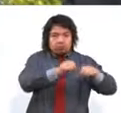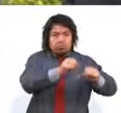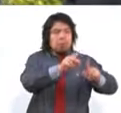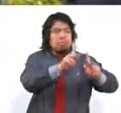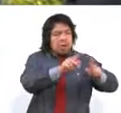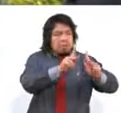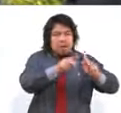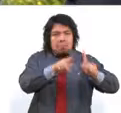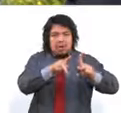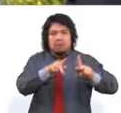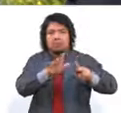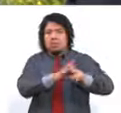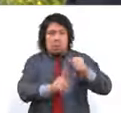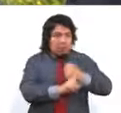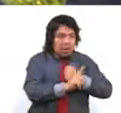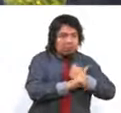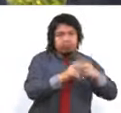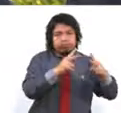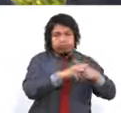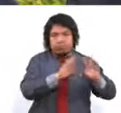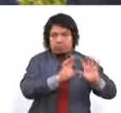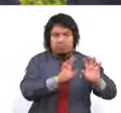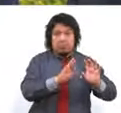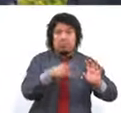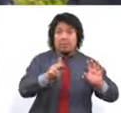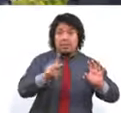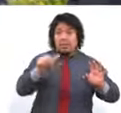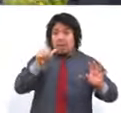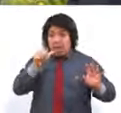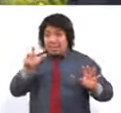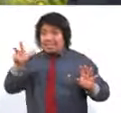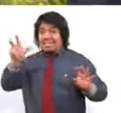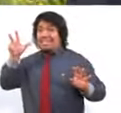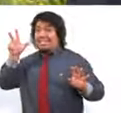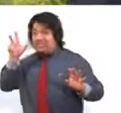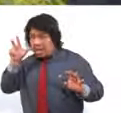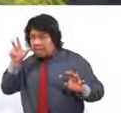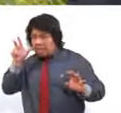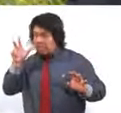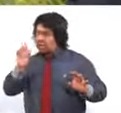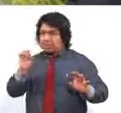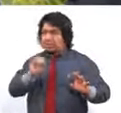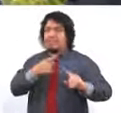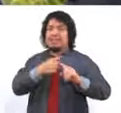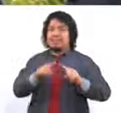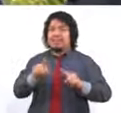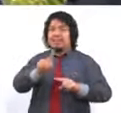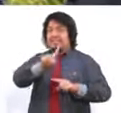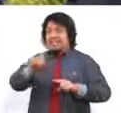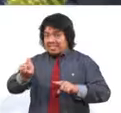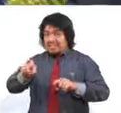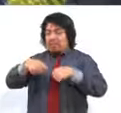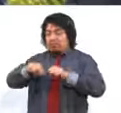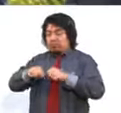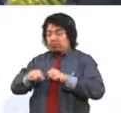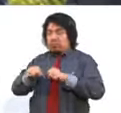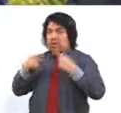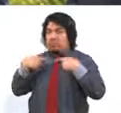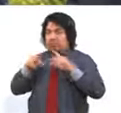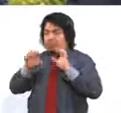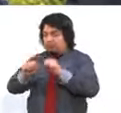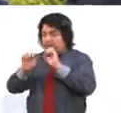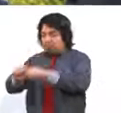hubo incidentes mayores. Antier no fue así, tenemos más de 100 motos puestas a disposición, subió el número de detenidos